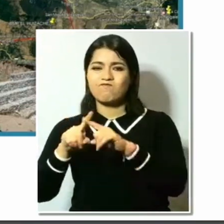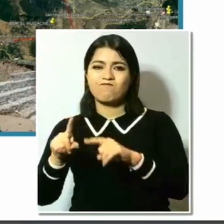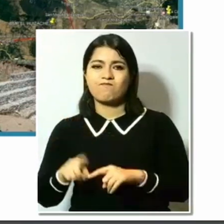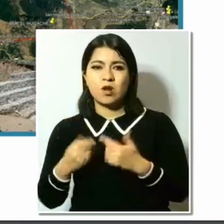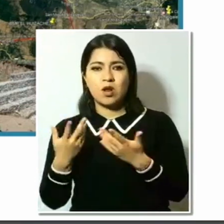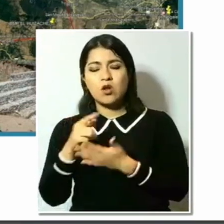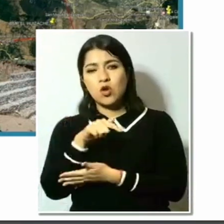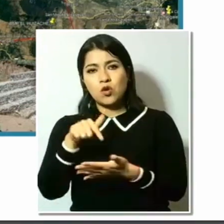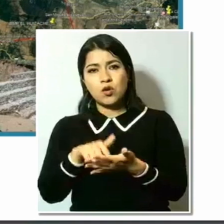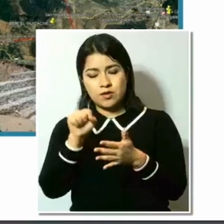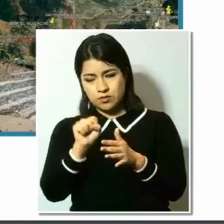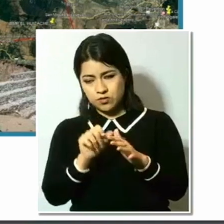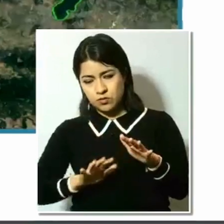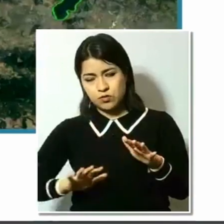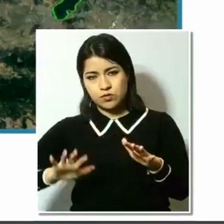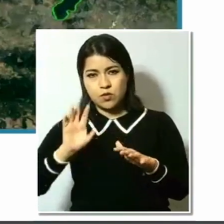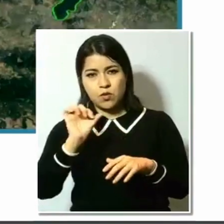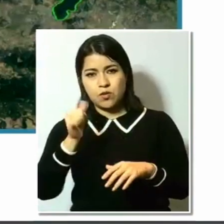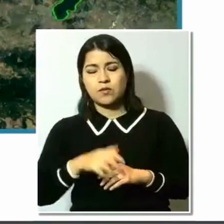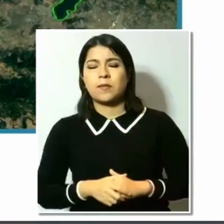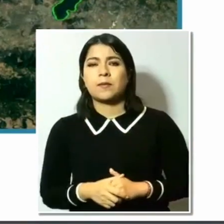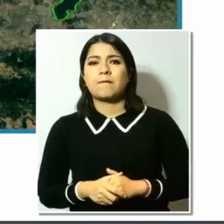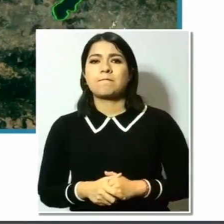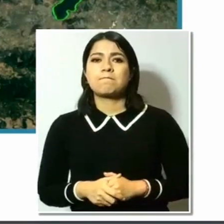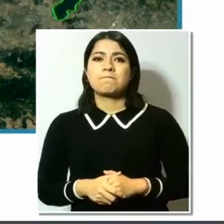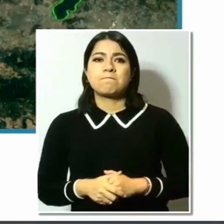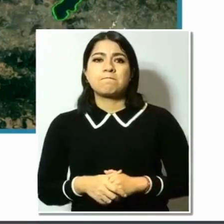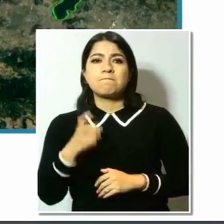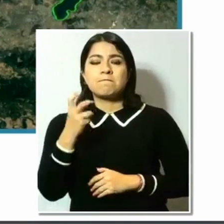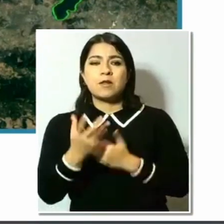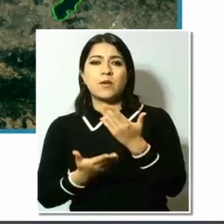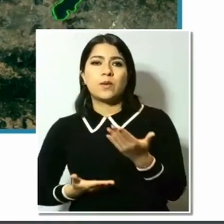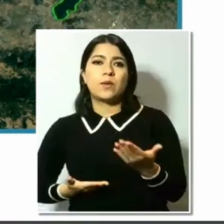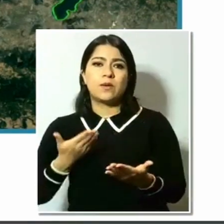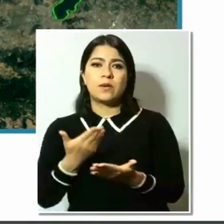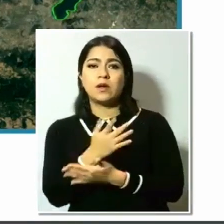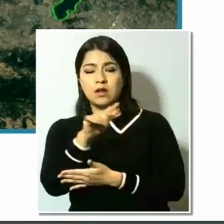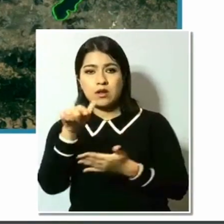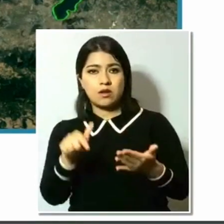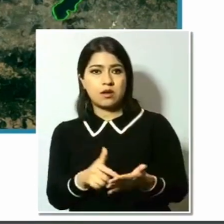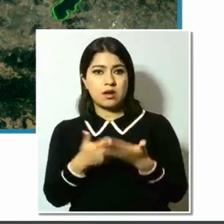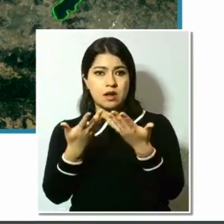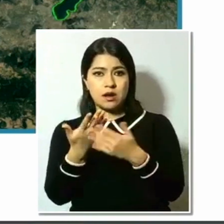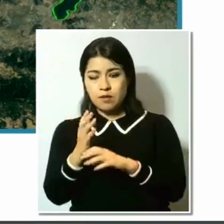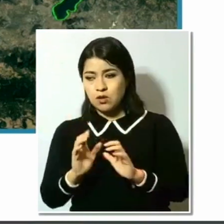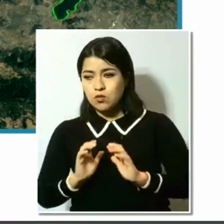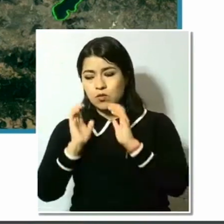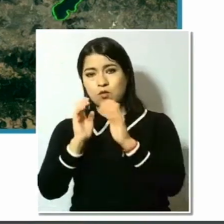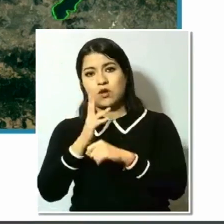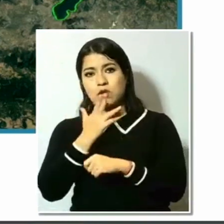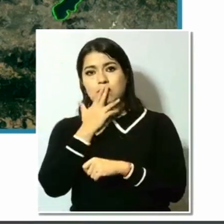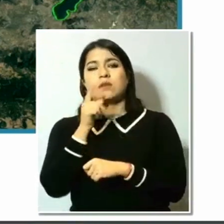en el suroeste, digamos, del lago. La que sigue, por favor. Y bueno, esta es una propuesta de áreas de conservación en la cuenca del lago de Pátzcuaro, que son